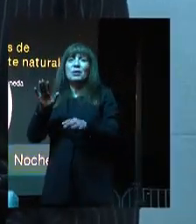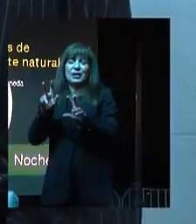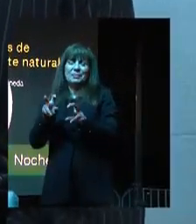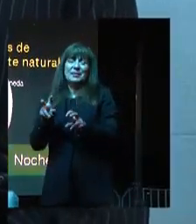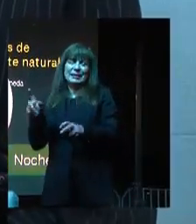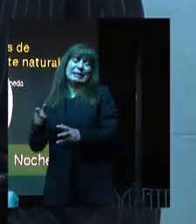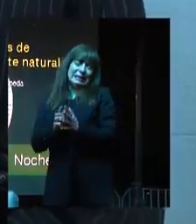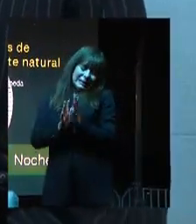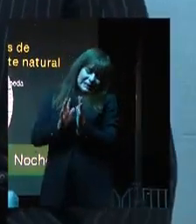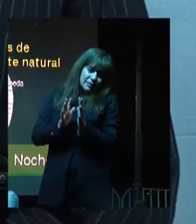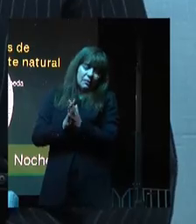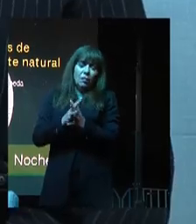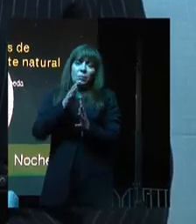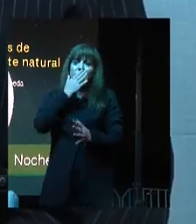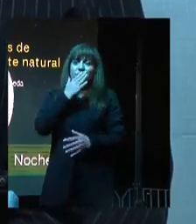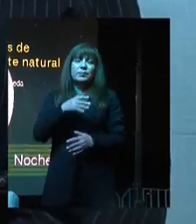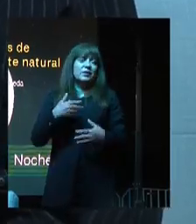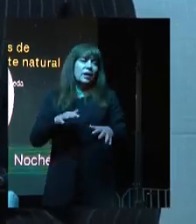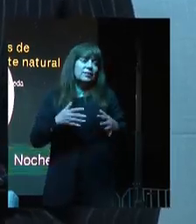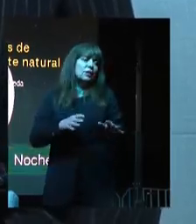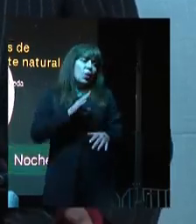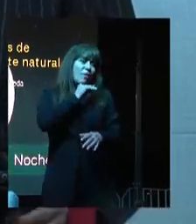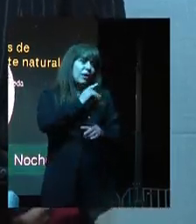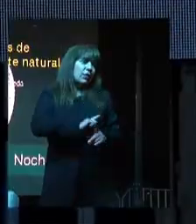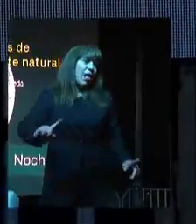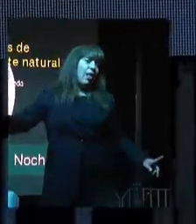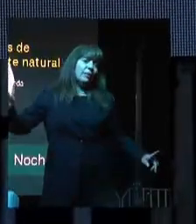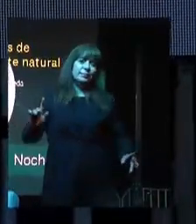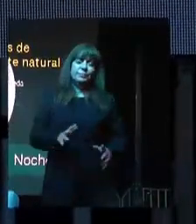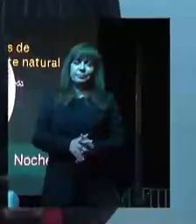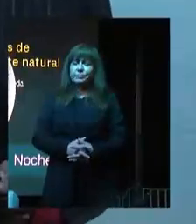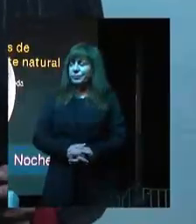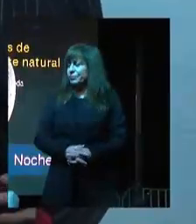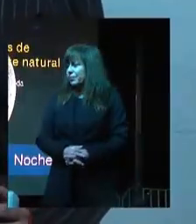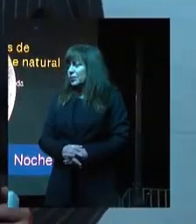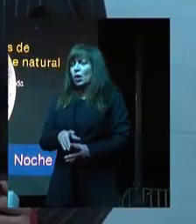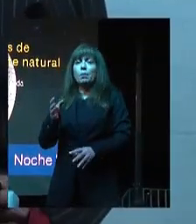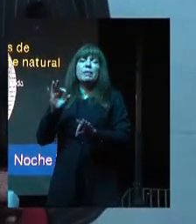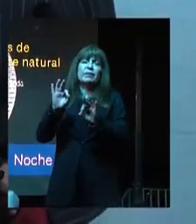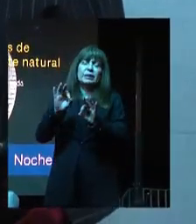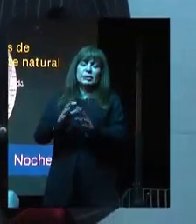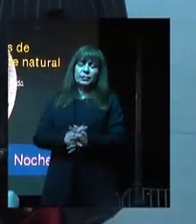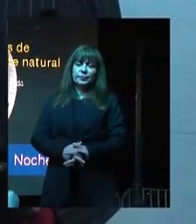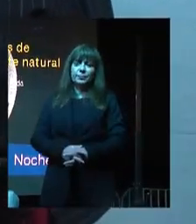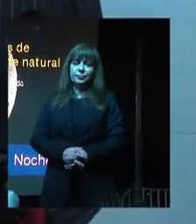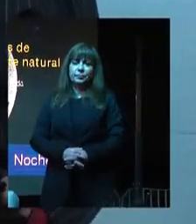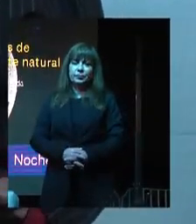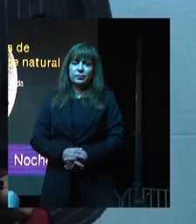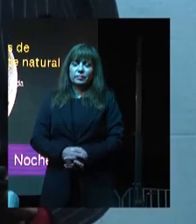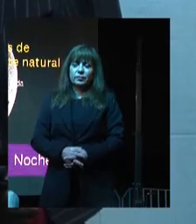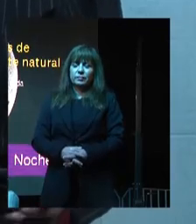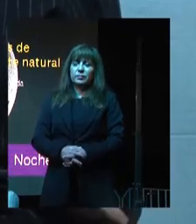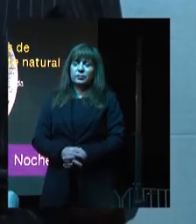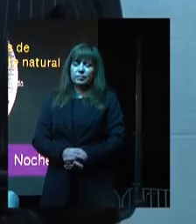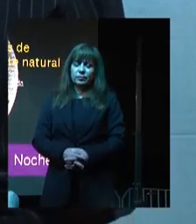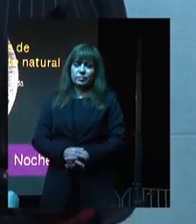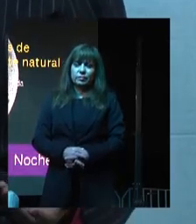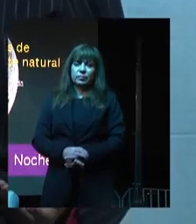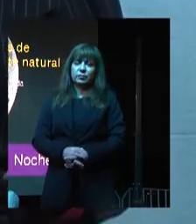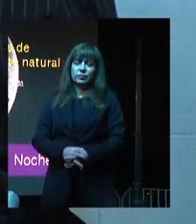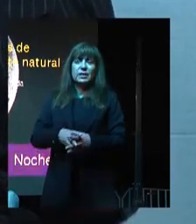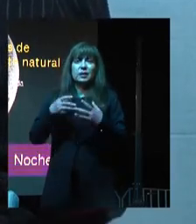de ese mismo tema. Pero ya, dale, yo estoy hablando mucho. No, está perfecto. Bueno, aprovechando que sacó el